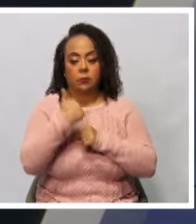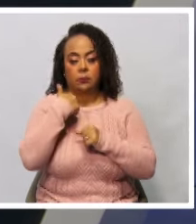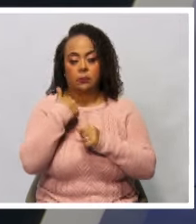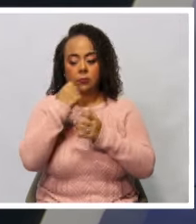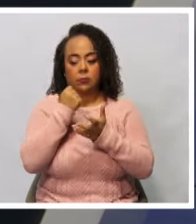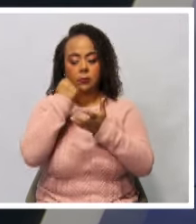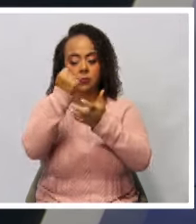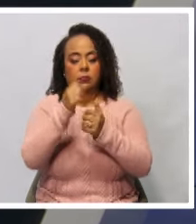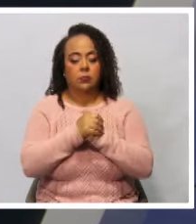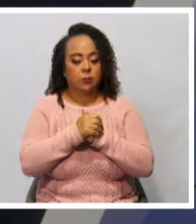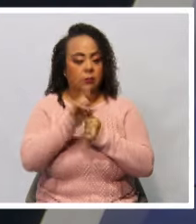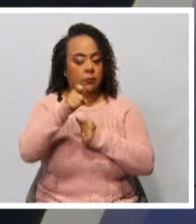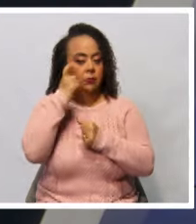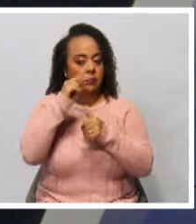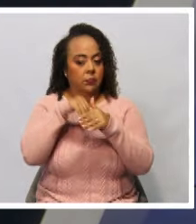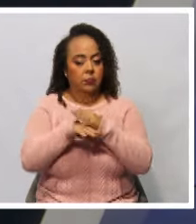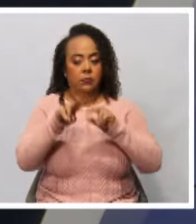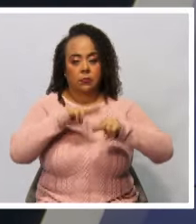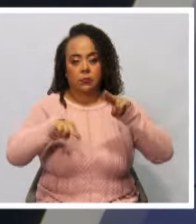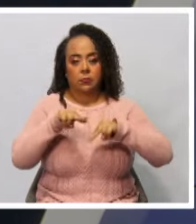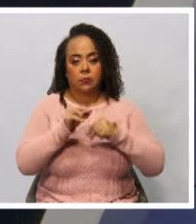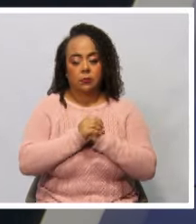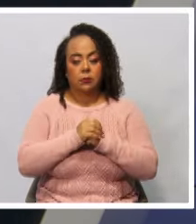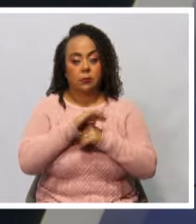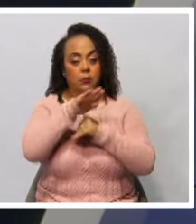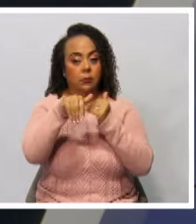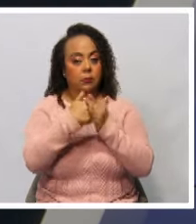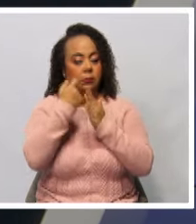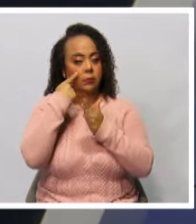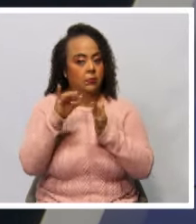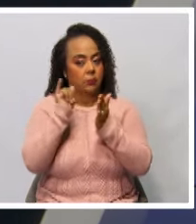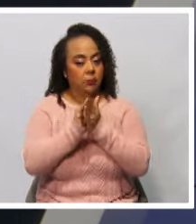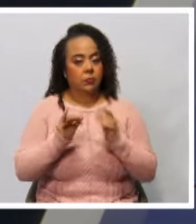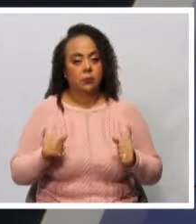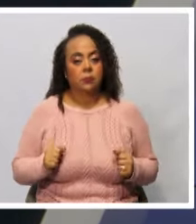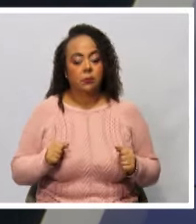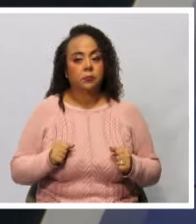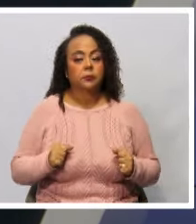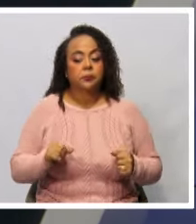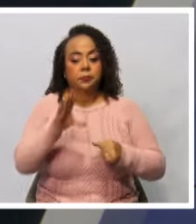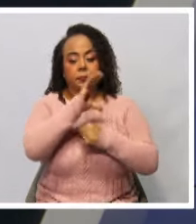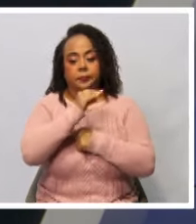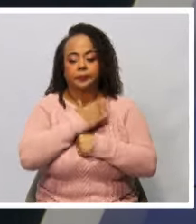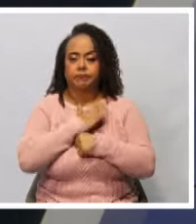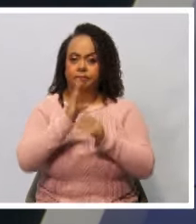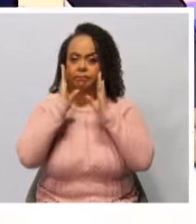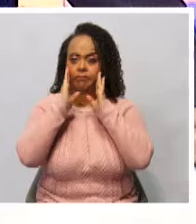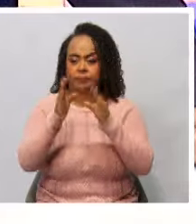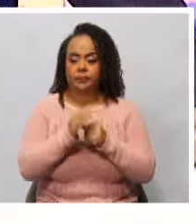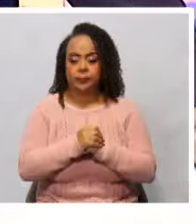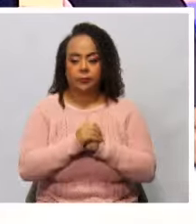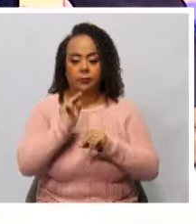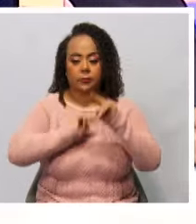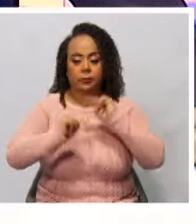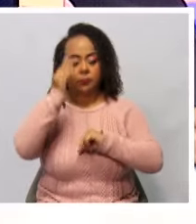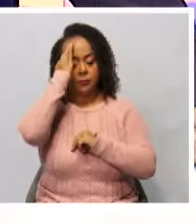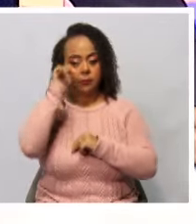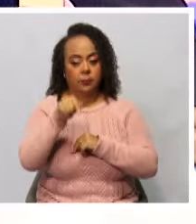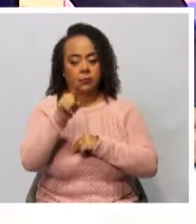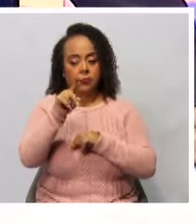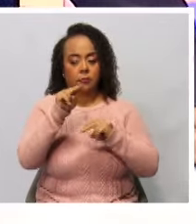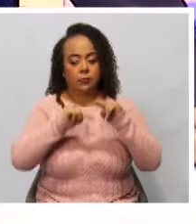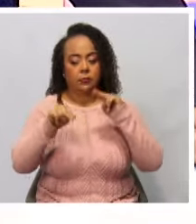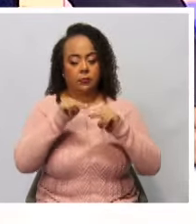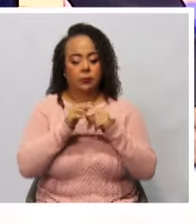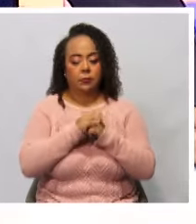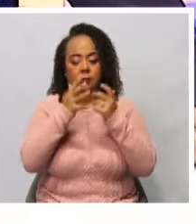que se requiere para meterse en el negocio del fútbol, todo hace pensar en eso. Y me llama poderosamente la atención el negocio, porque es un negocio que